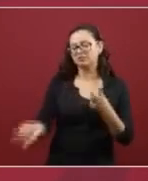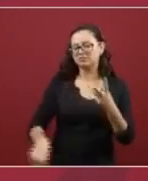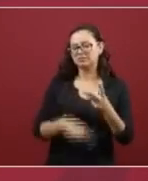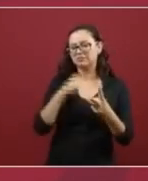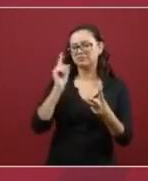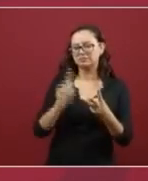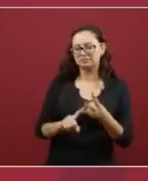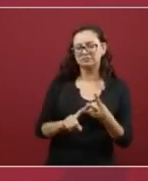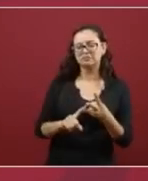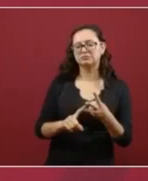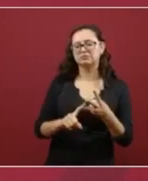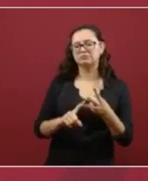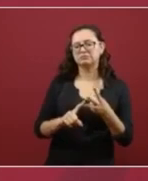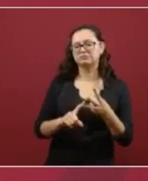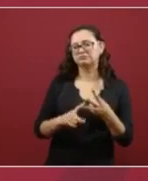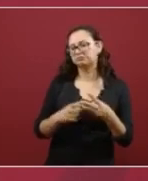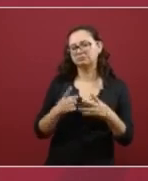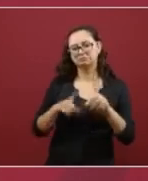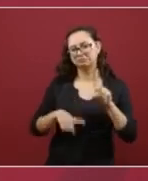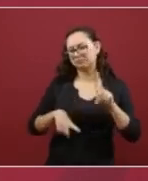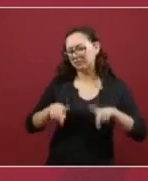posibilidades legales